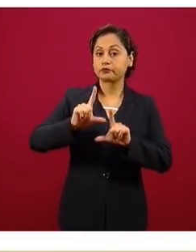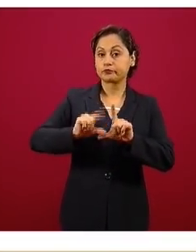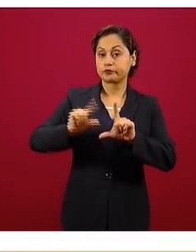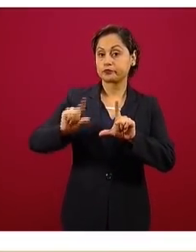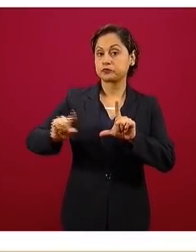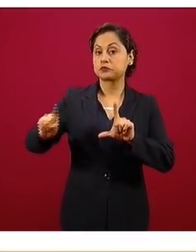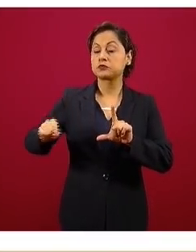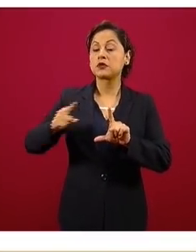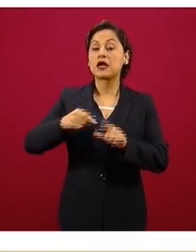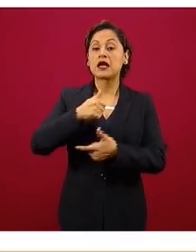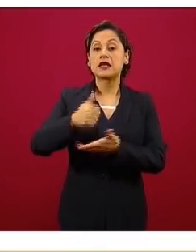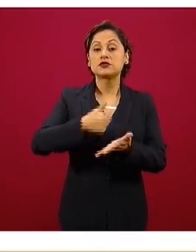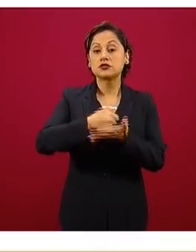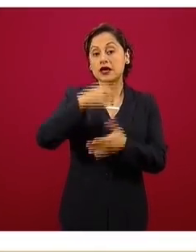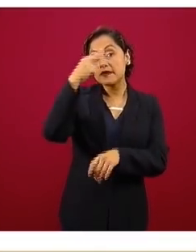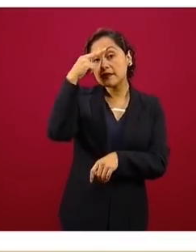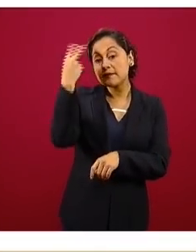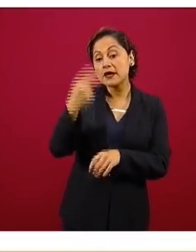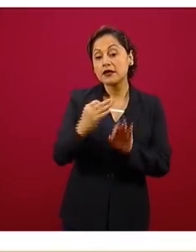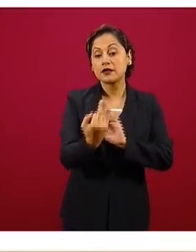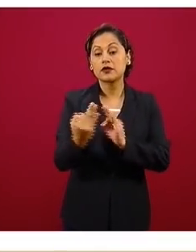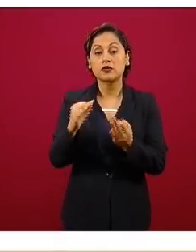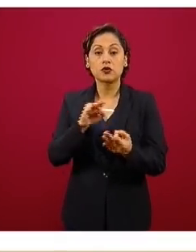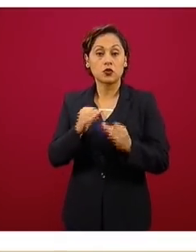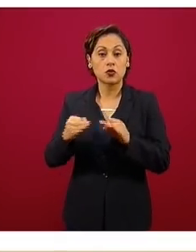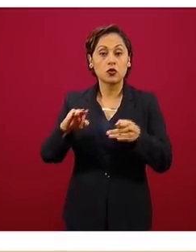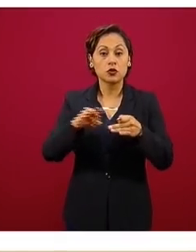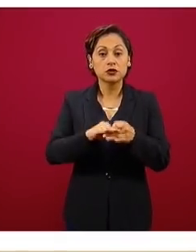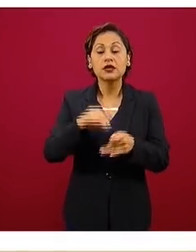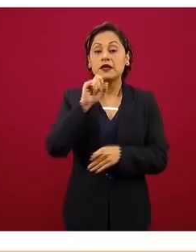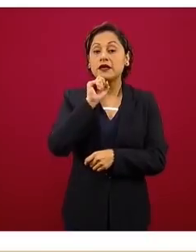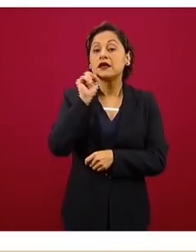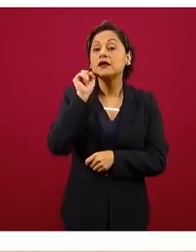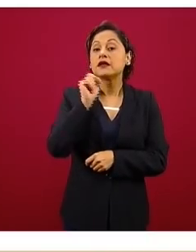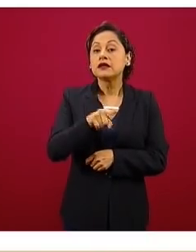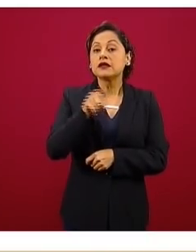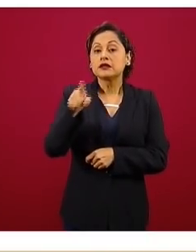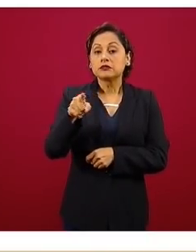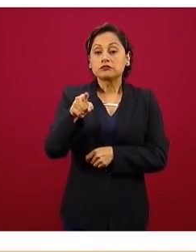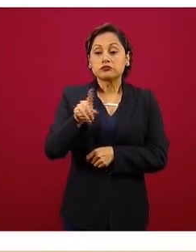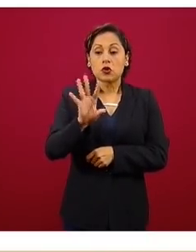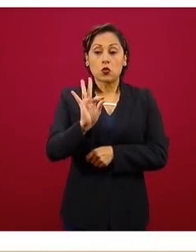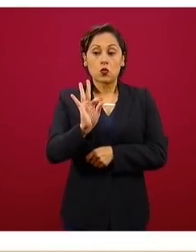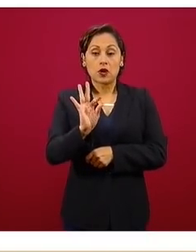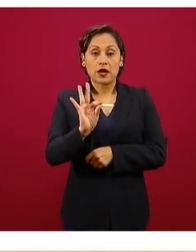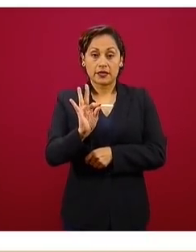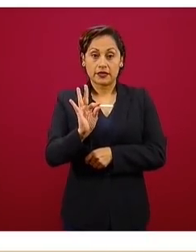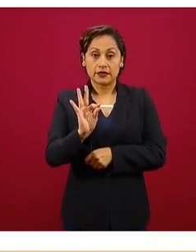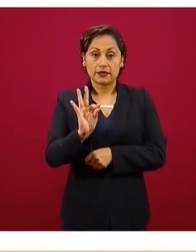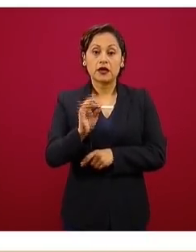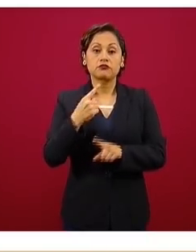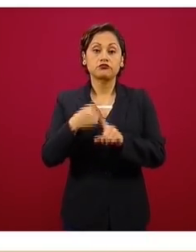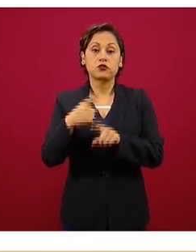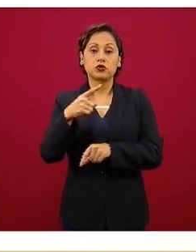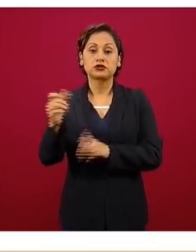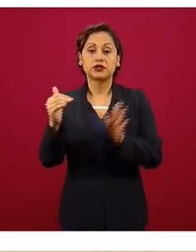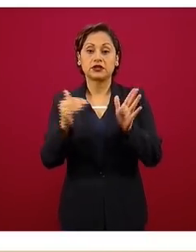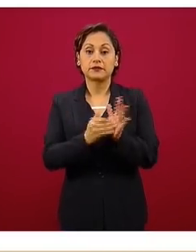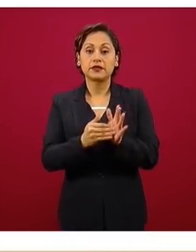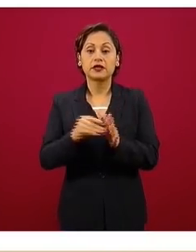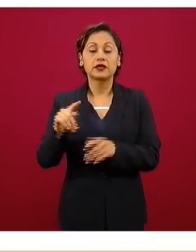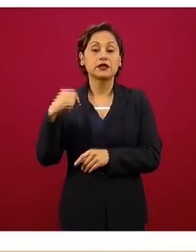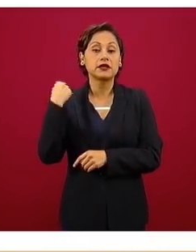El Valle de México tiene, o la Ciudad de México tiene una incidencia de 40 por 100.000, le sigue Tabasco